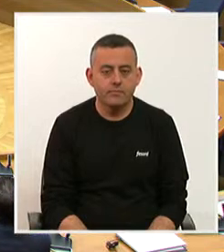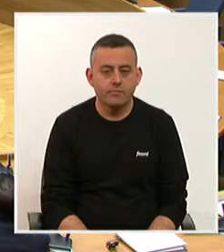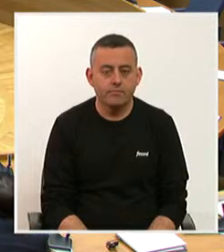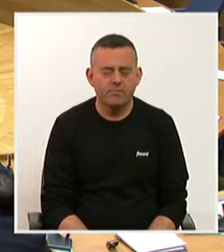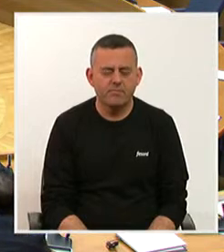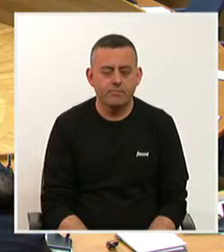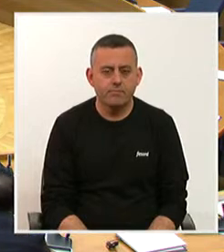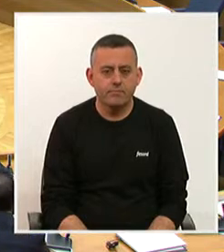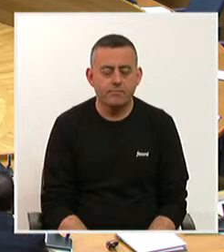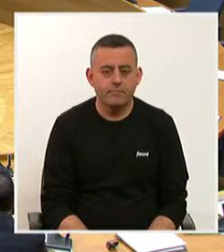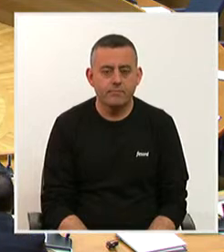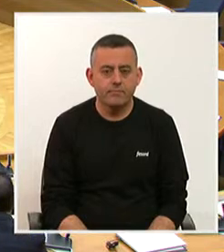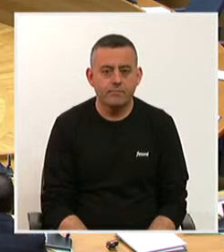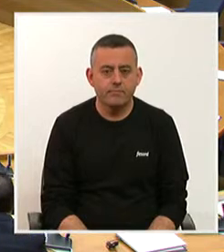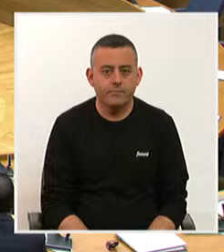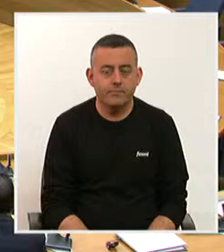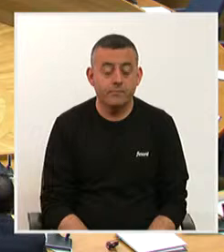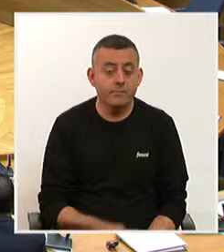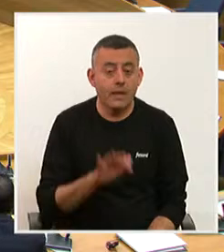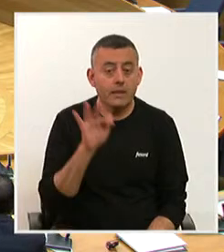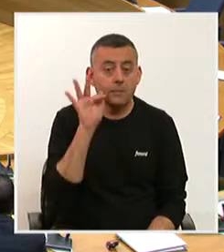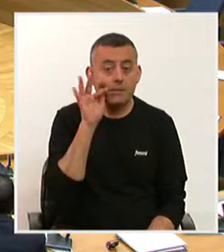más como